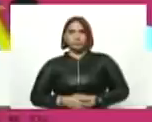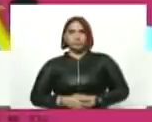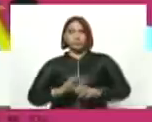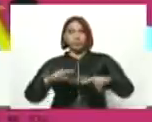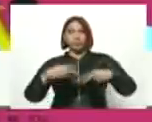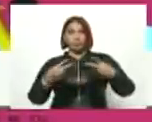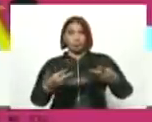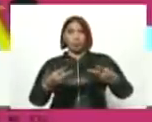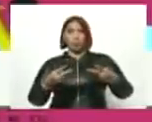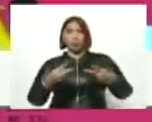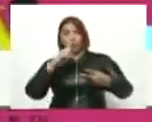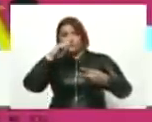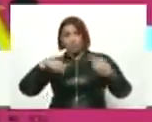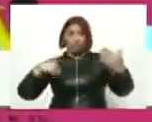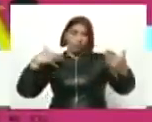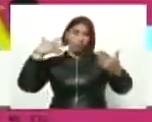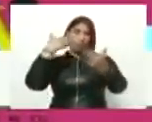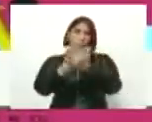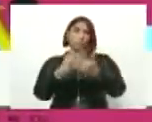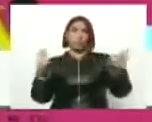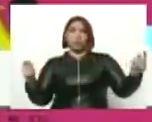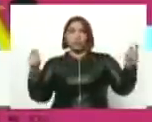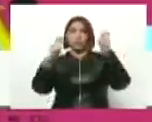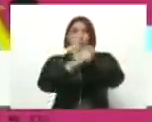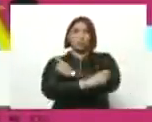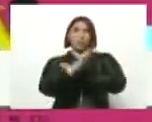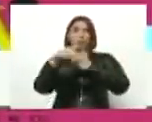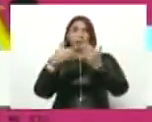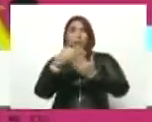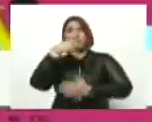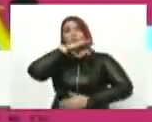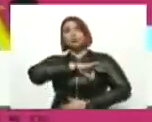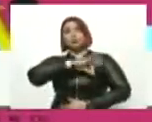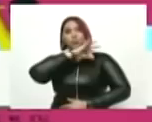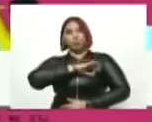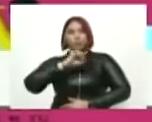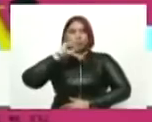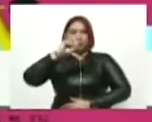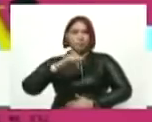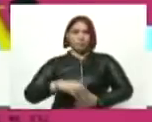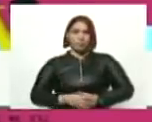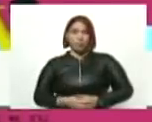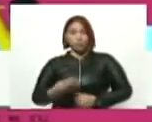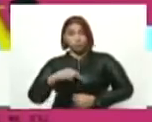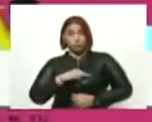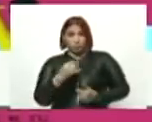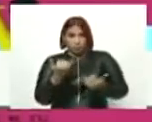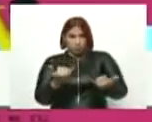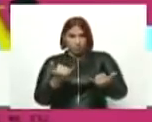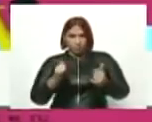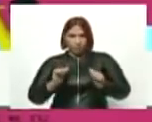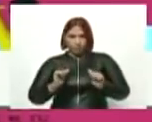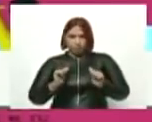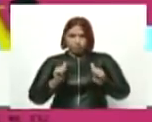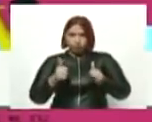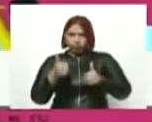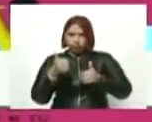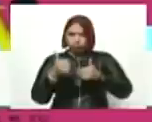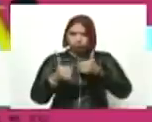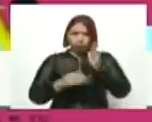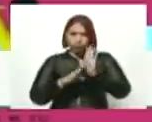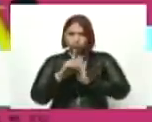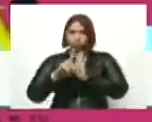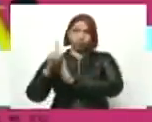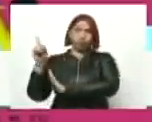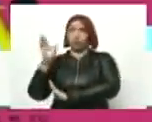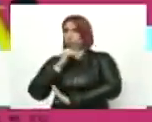Nueva época de transición al socialismo. Estamos en una época, siempre hemos estado, no hemos llegado al